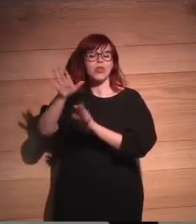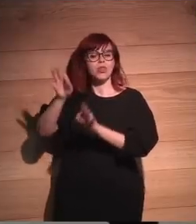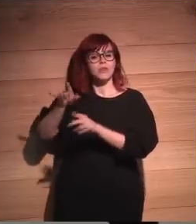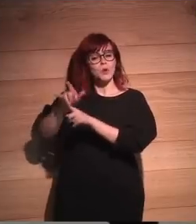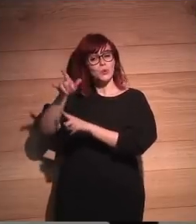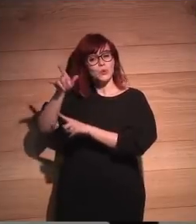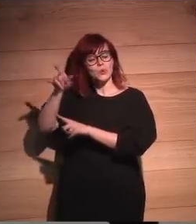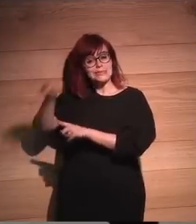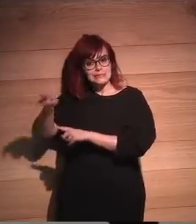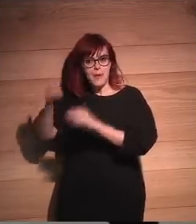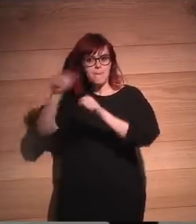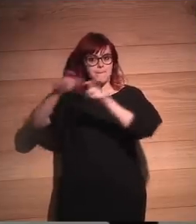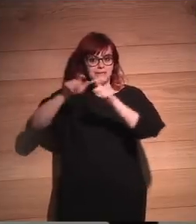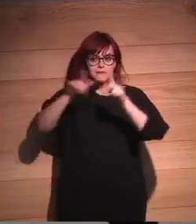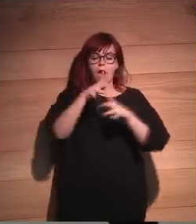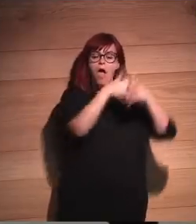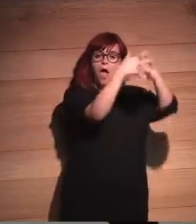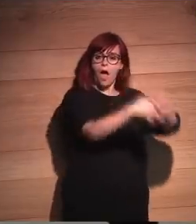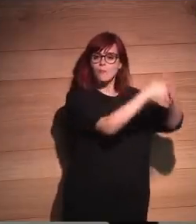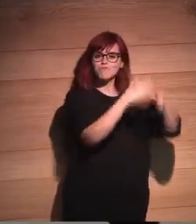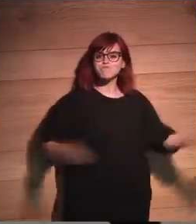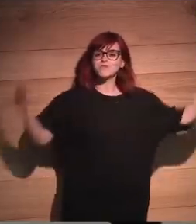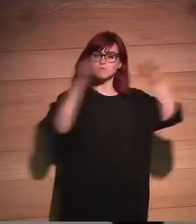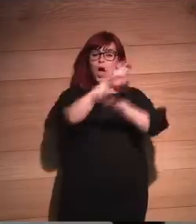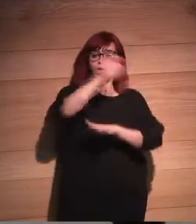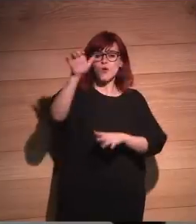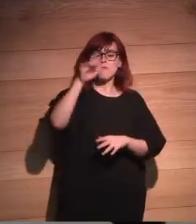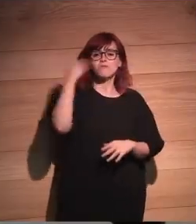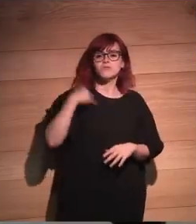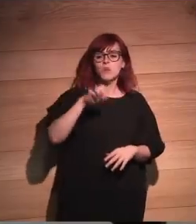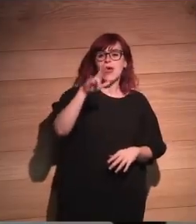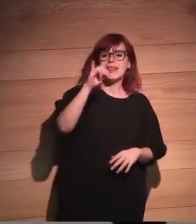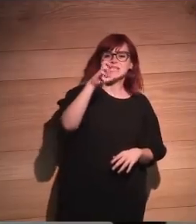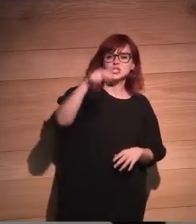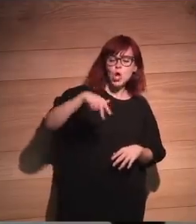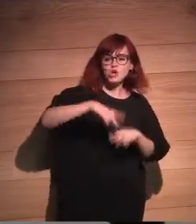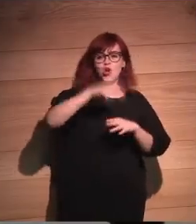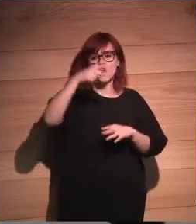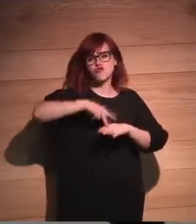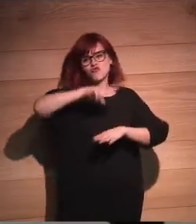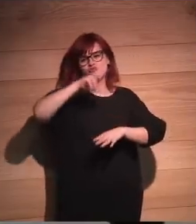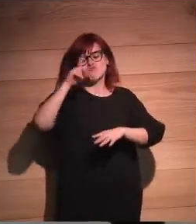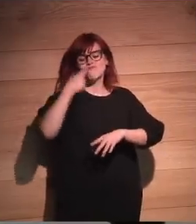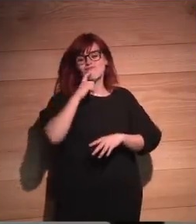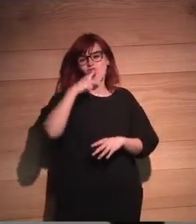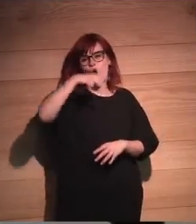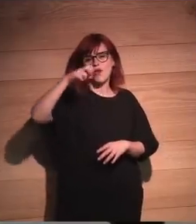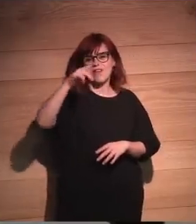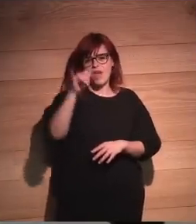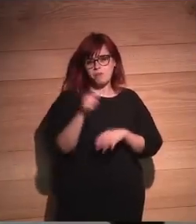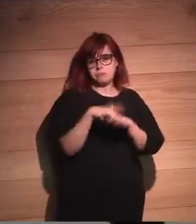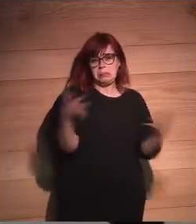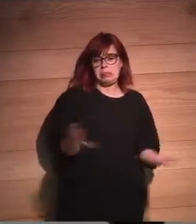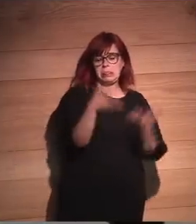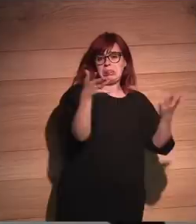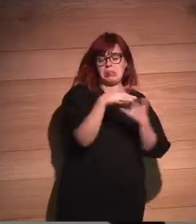la misma altura que las norteamericanas, porque las europeas, como Ericsson, como Nokia, han ido perdiendo perfil. Es muy